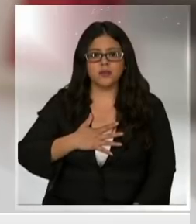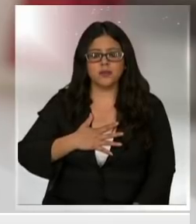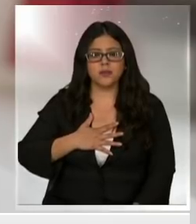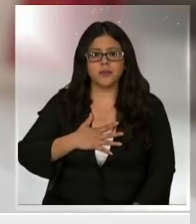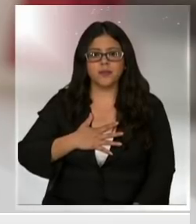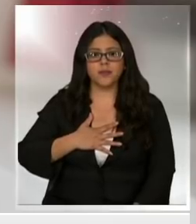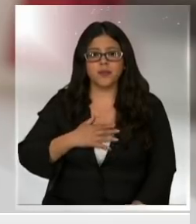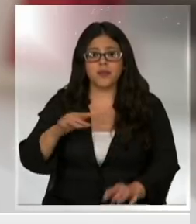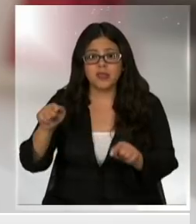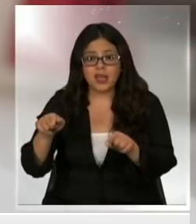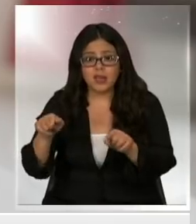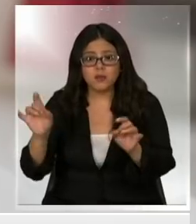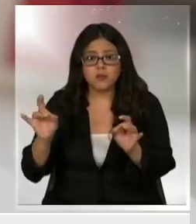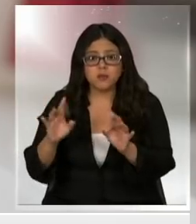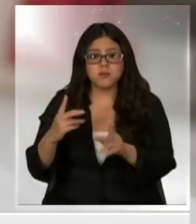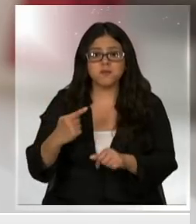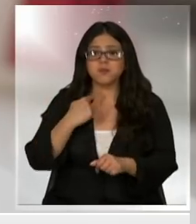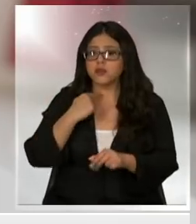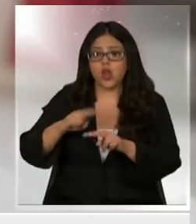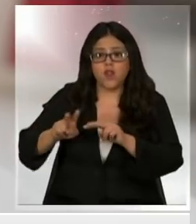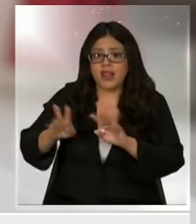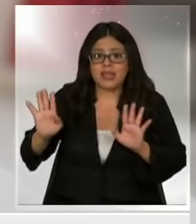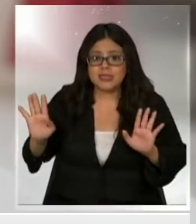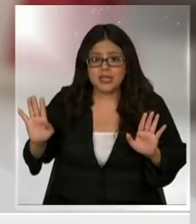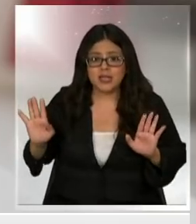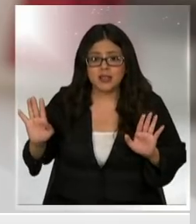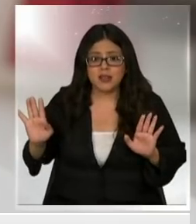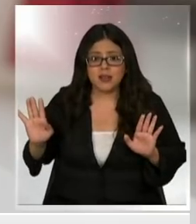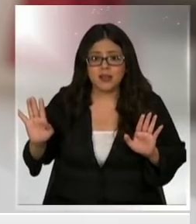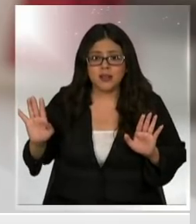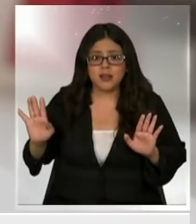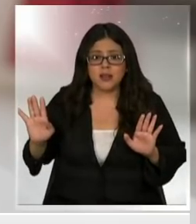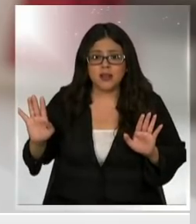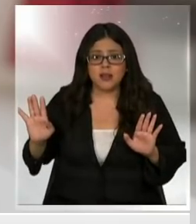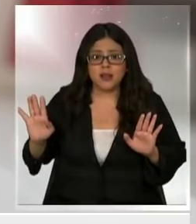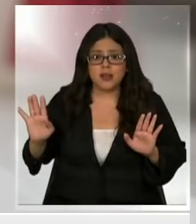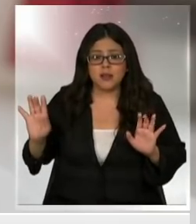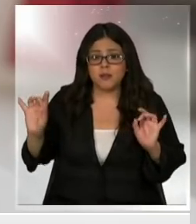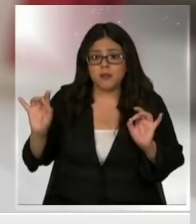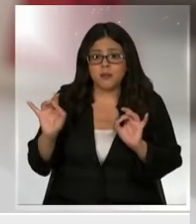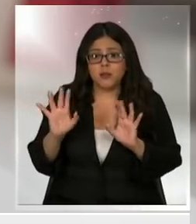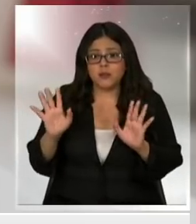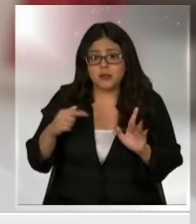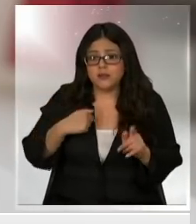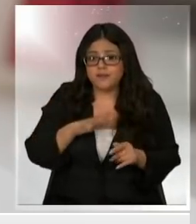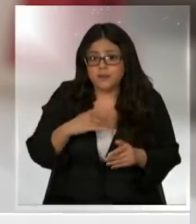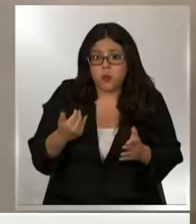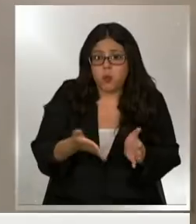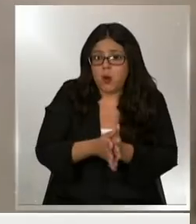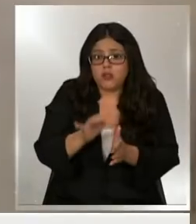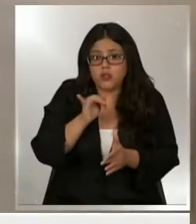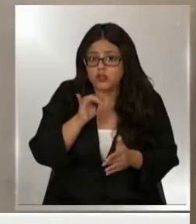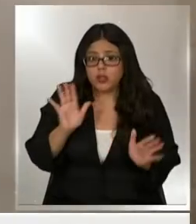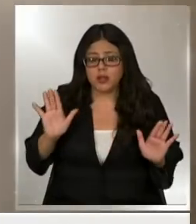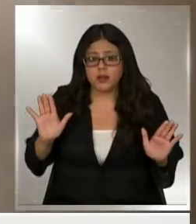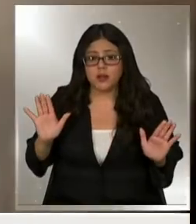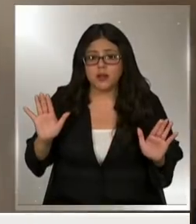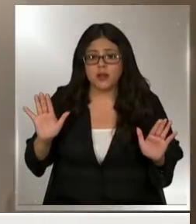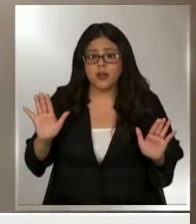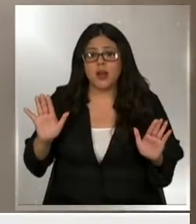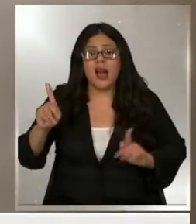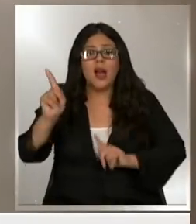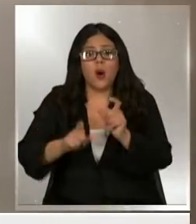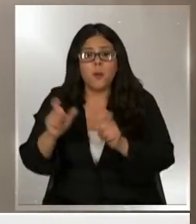Donde me pudieran hacer daño, me lo iban a hacer en forma a lo mejor definitiva, me podían dejar muerto o paralítico. Algunos de